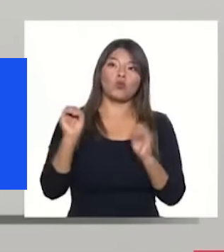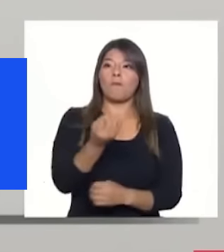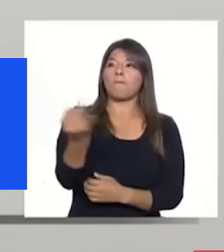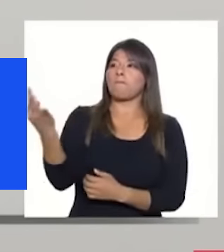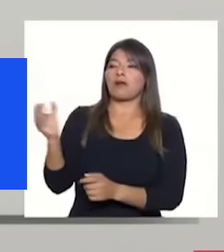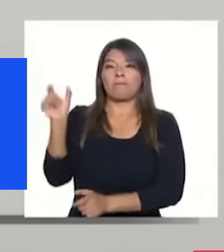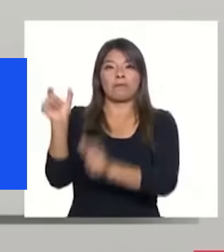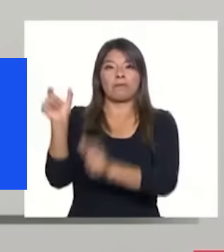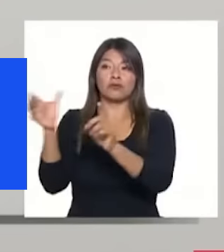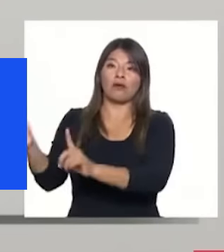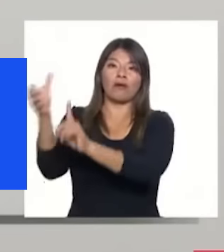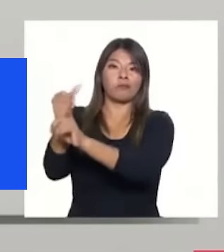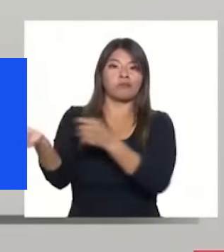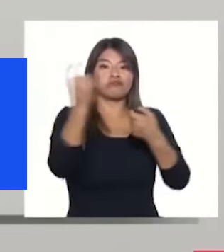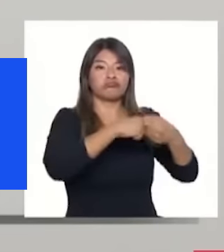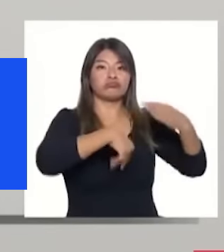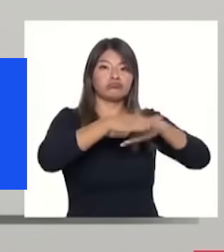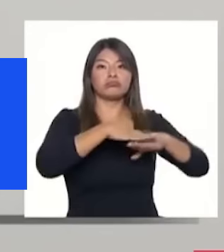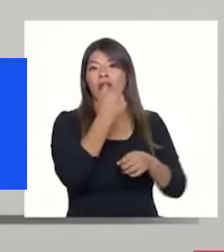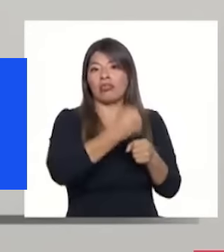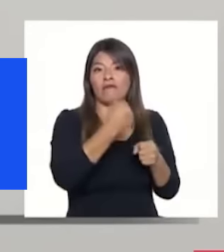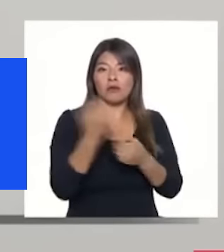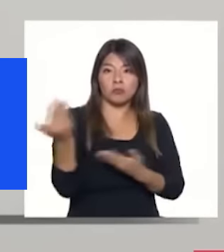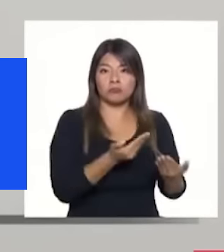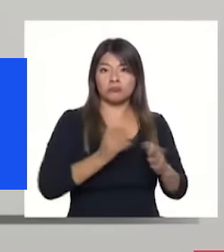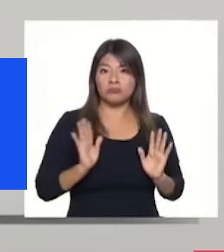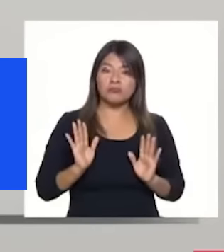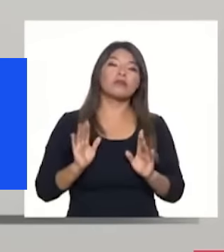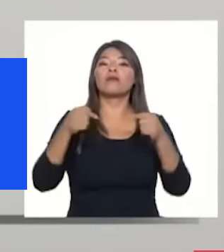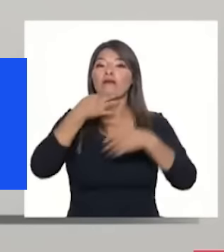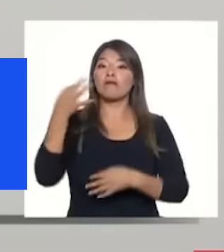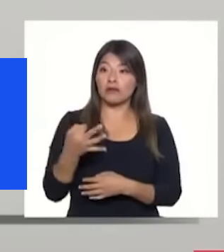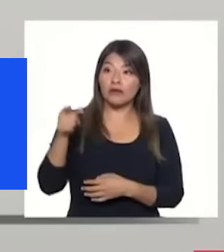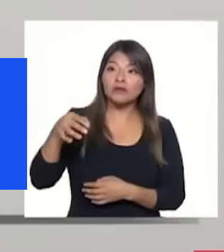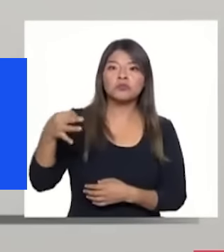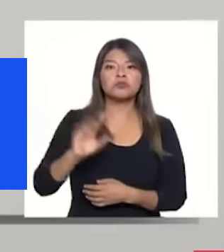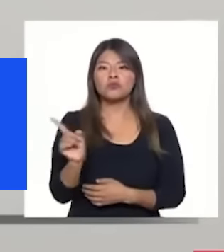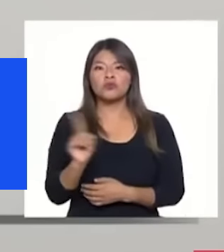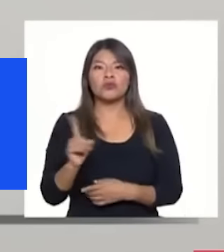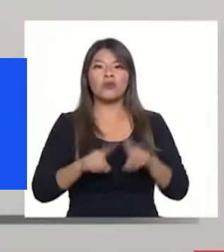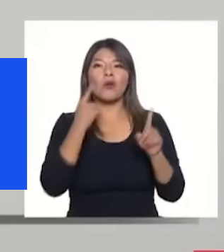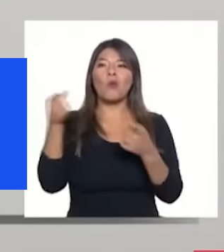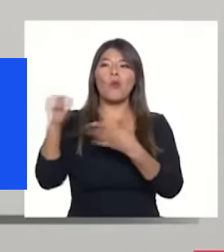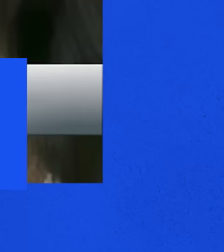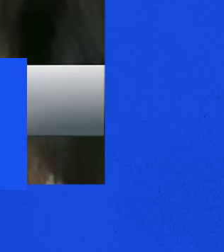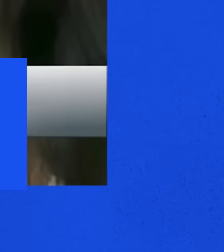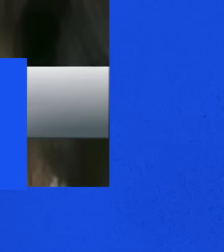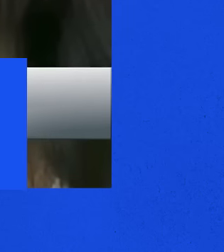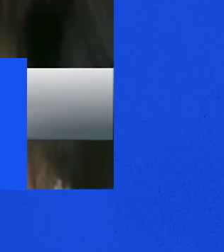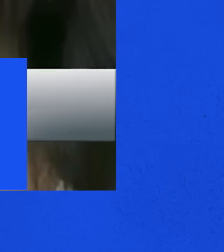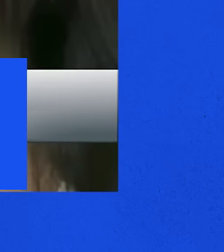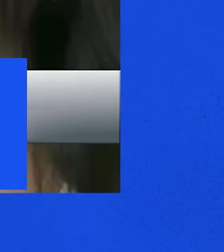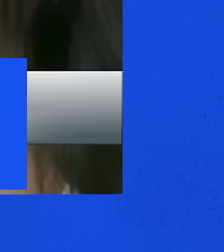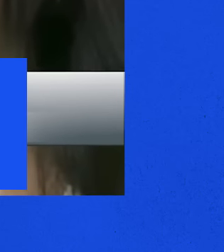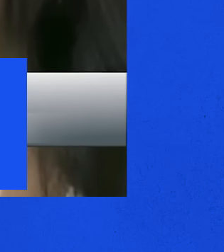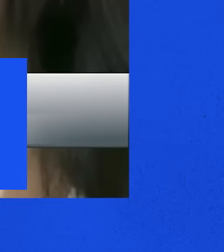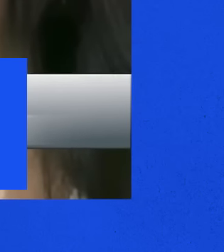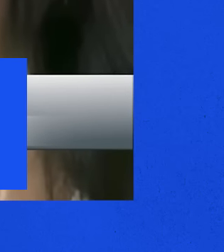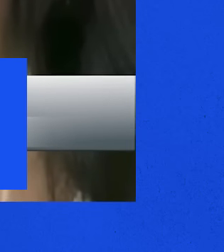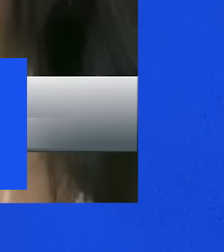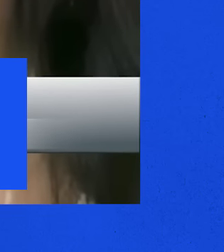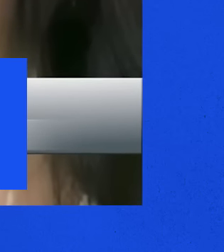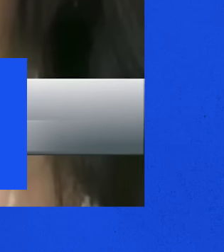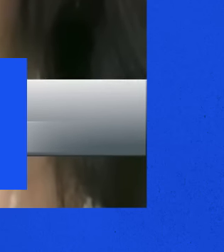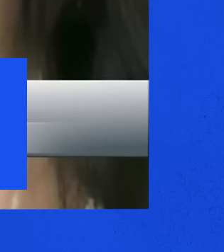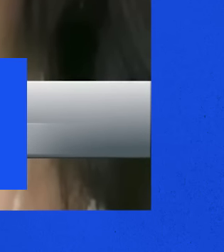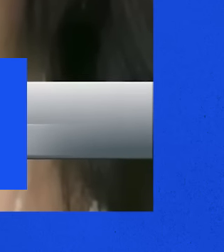personas. Cuando se ha postrado que ello no solamente no es cierto, sino que es una patraña. Dijo patraña, pero nunca